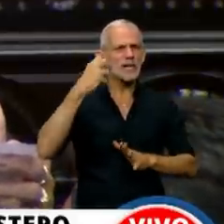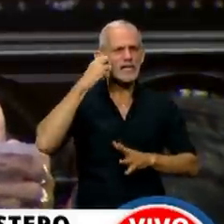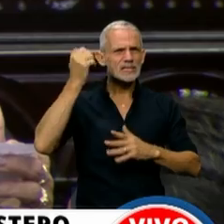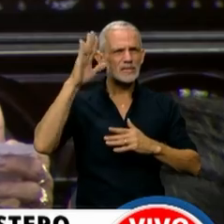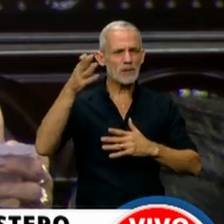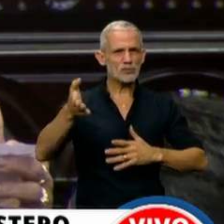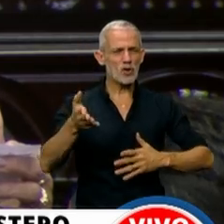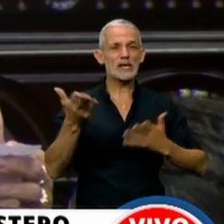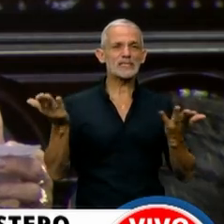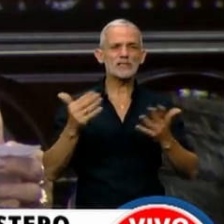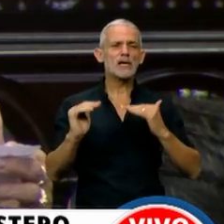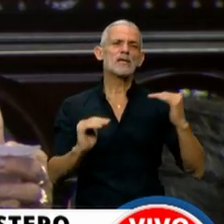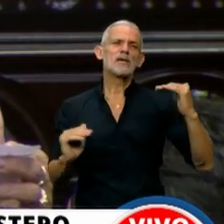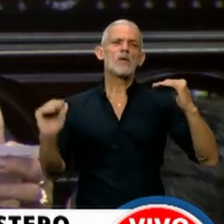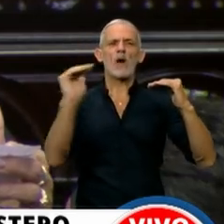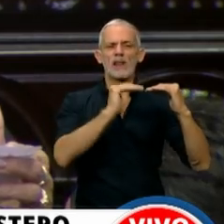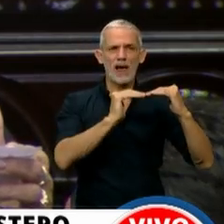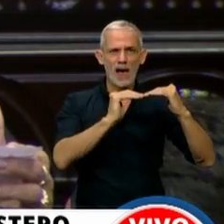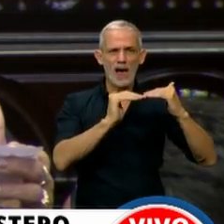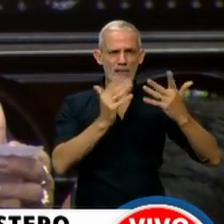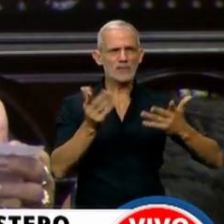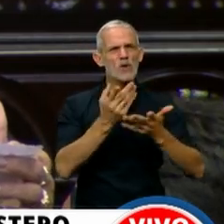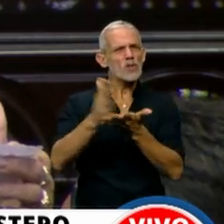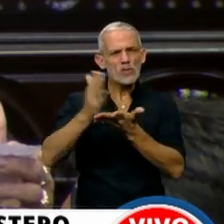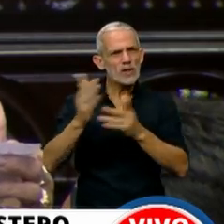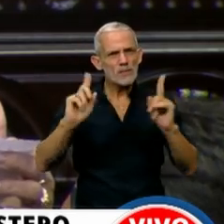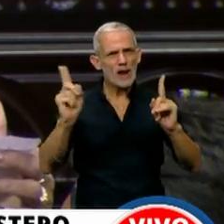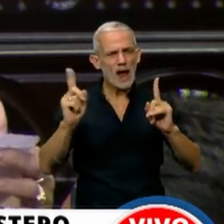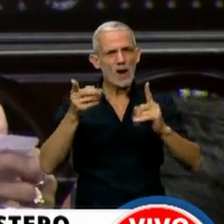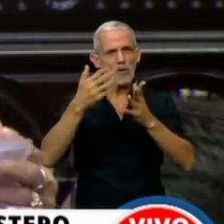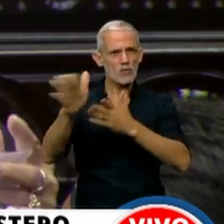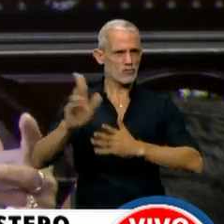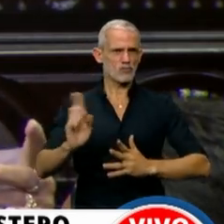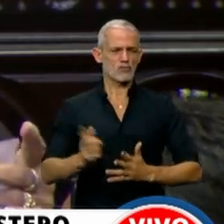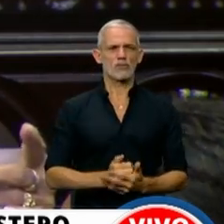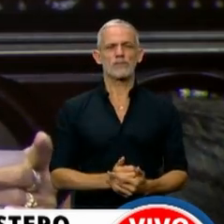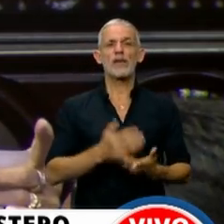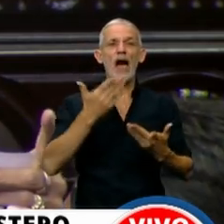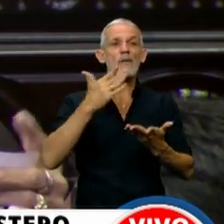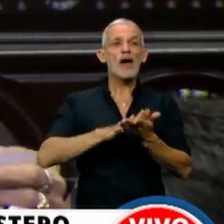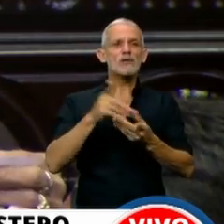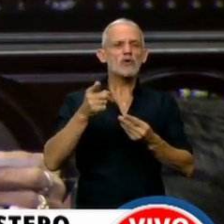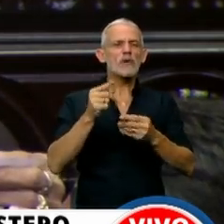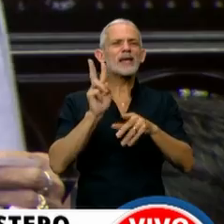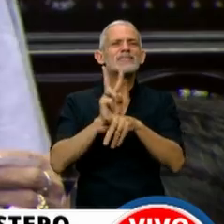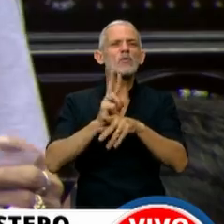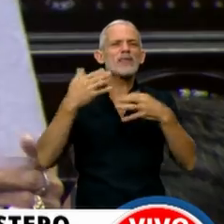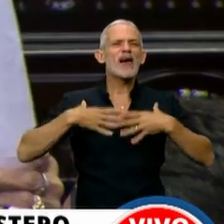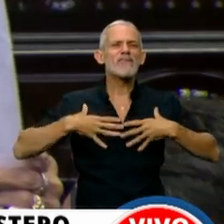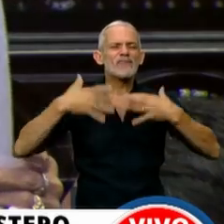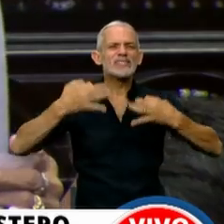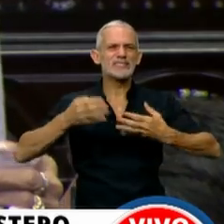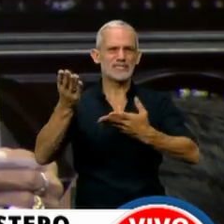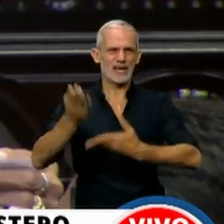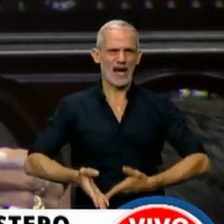de su igualdad de no discriminarlos de hablar de su seguridad física